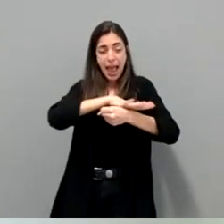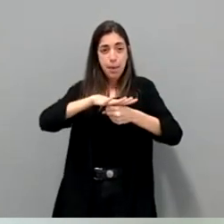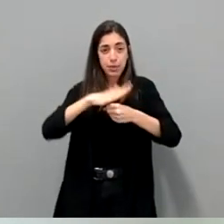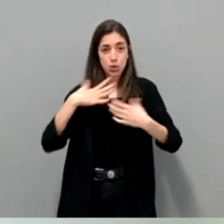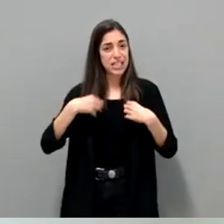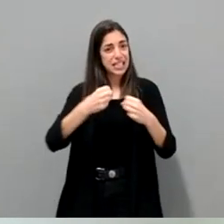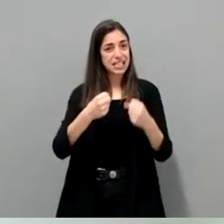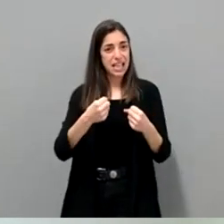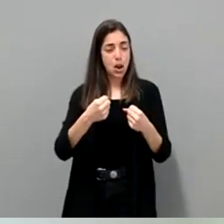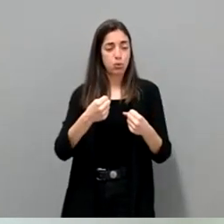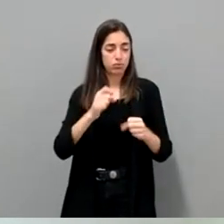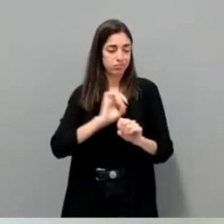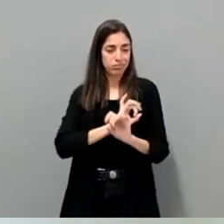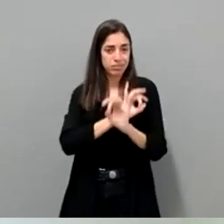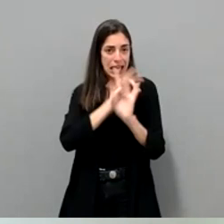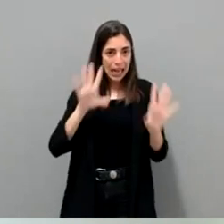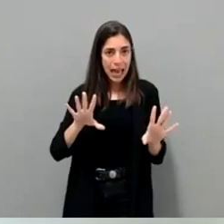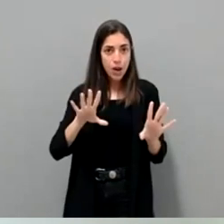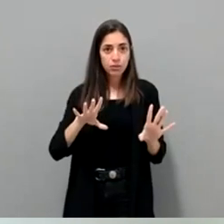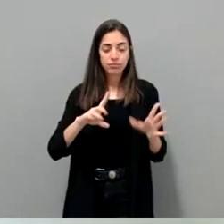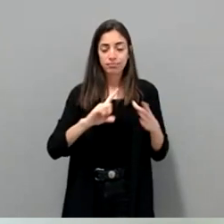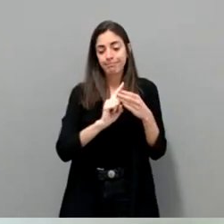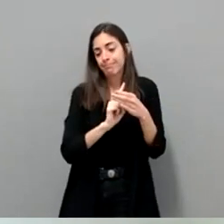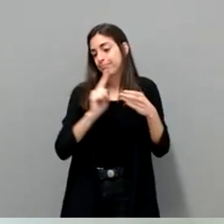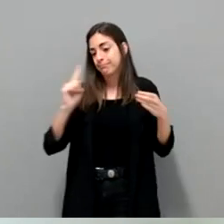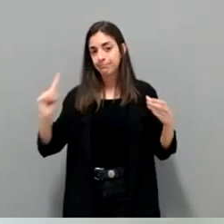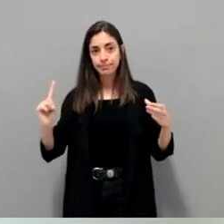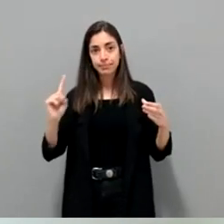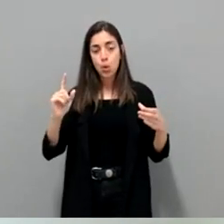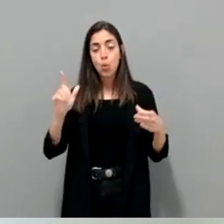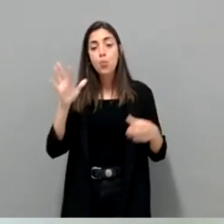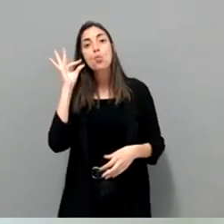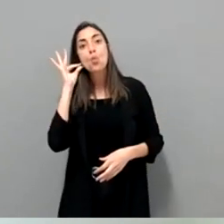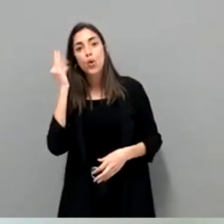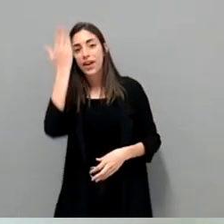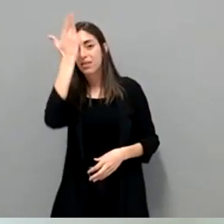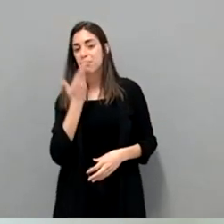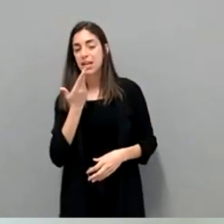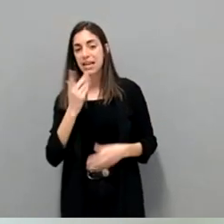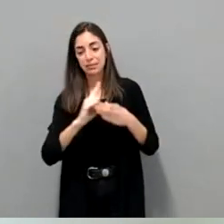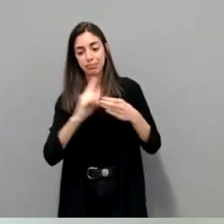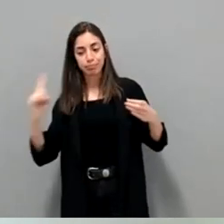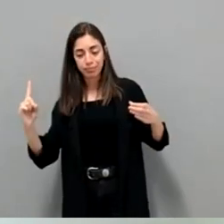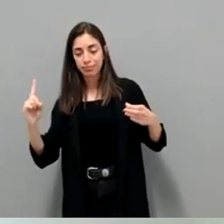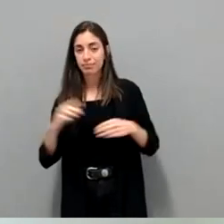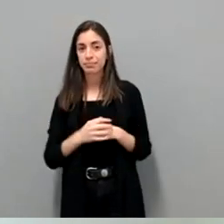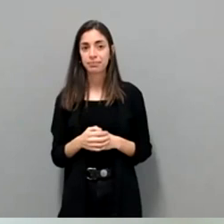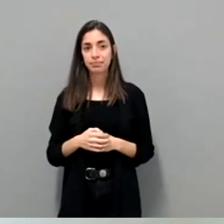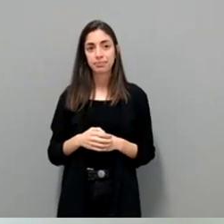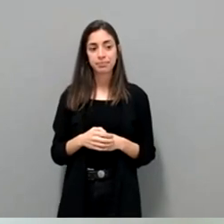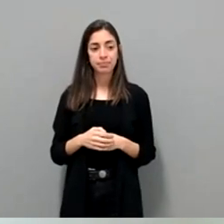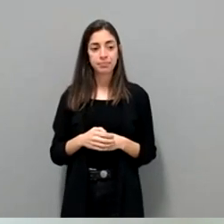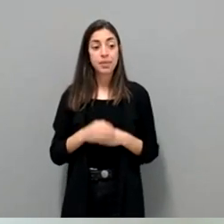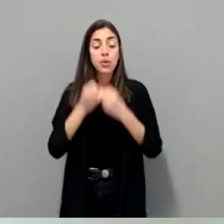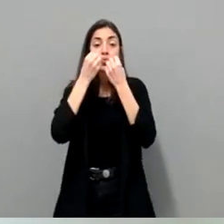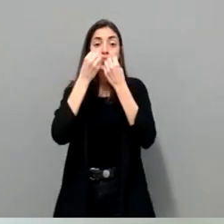salud, claramente, hay una exclusión de las mujeres con parálisis cerebral.